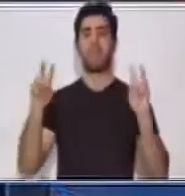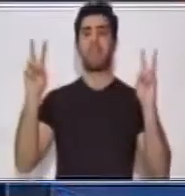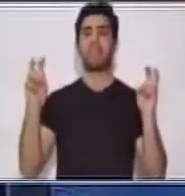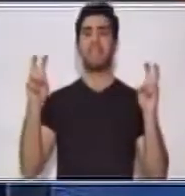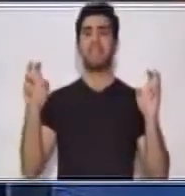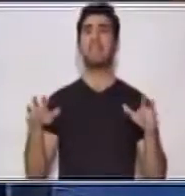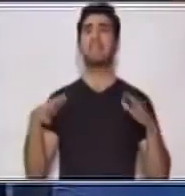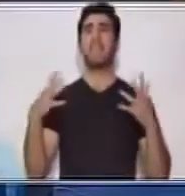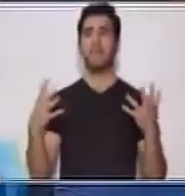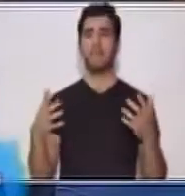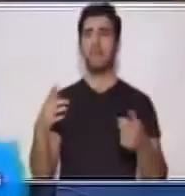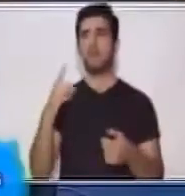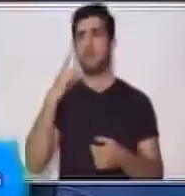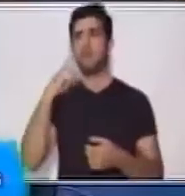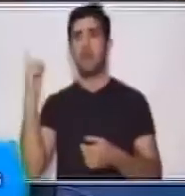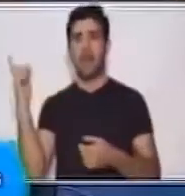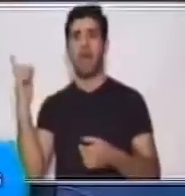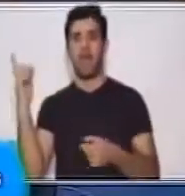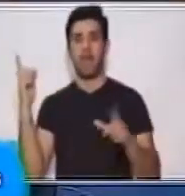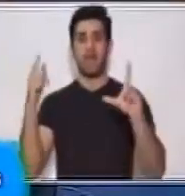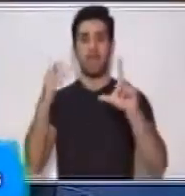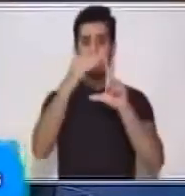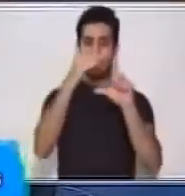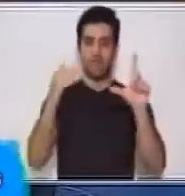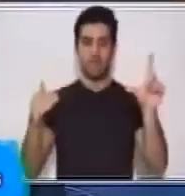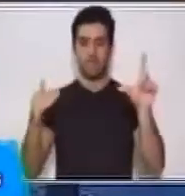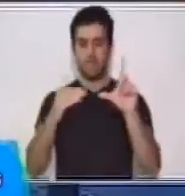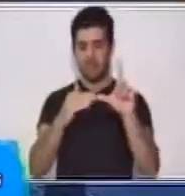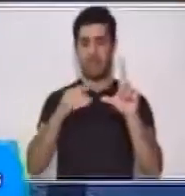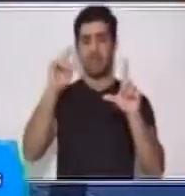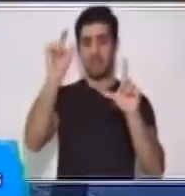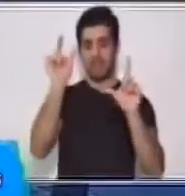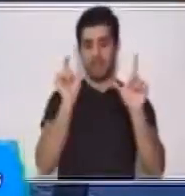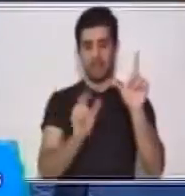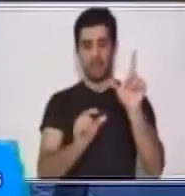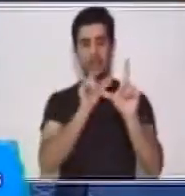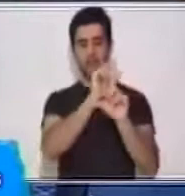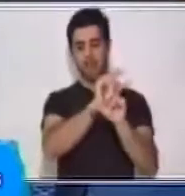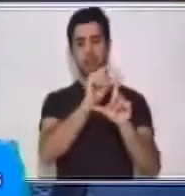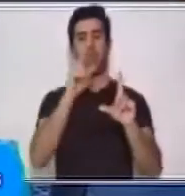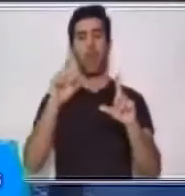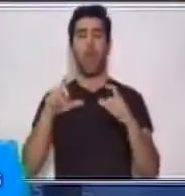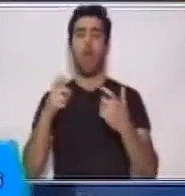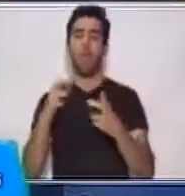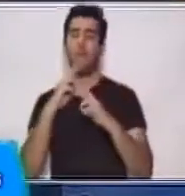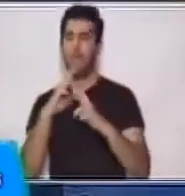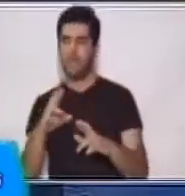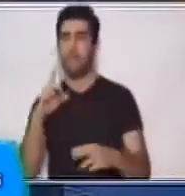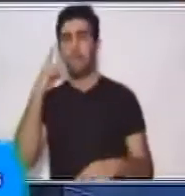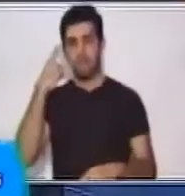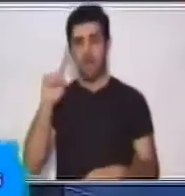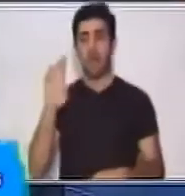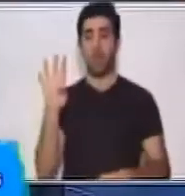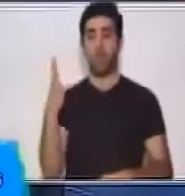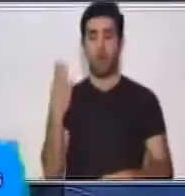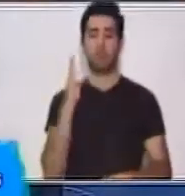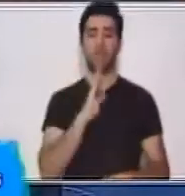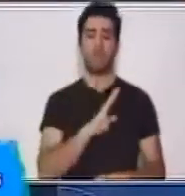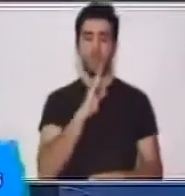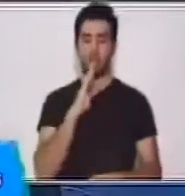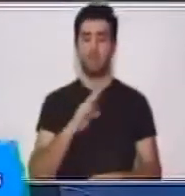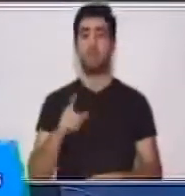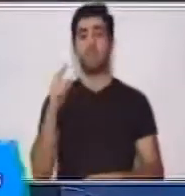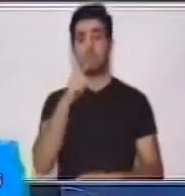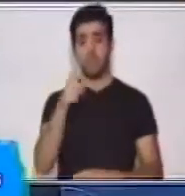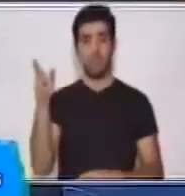desarrollar el tema de razones trigonométricas. Es del área de matemáticas de cuarto diversificado. Si en casa hay